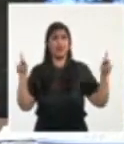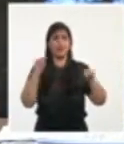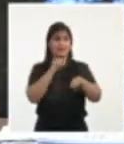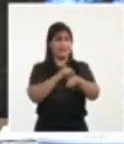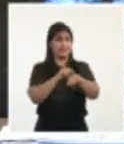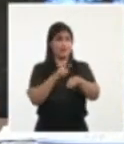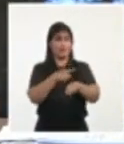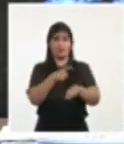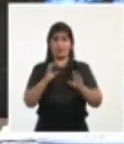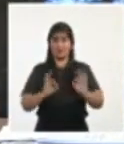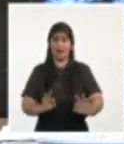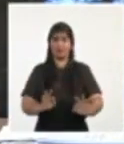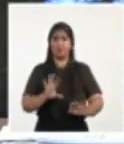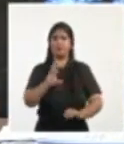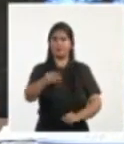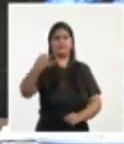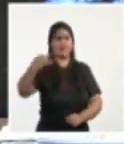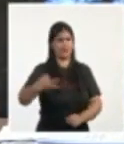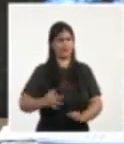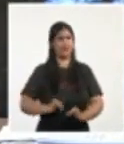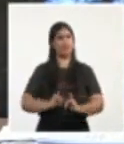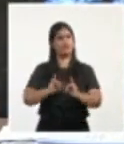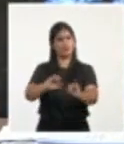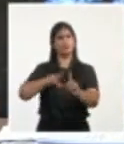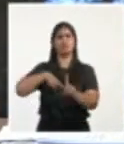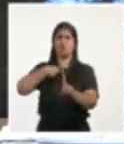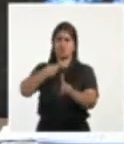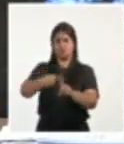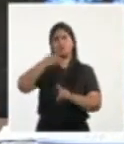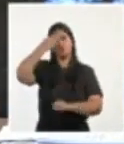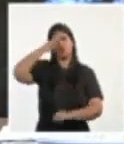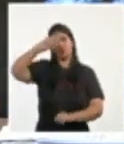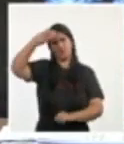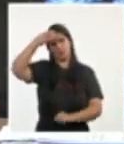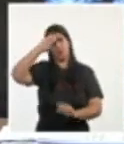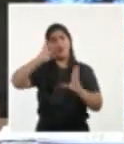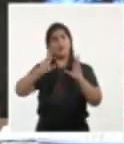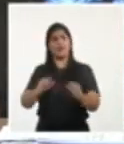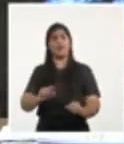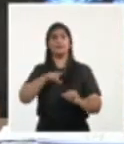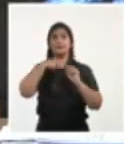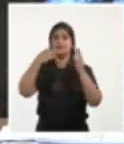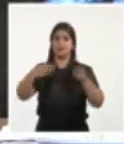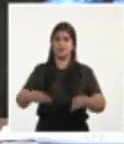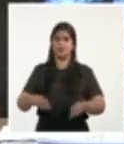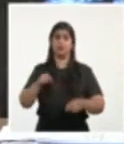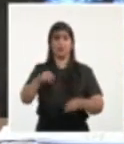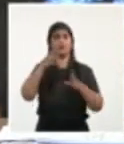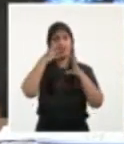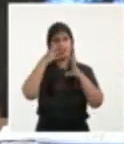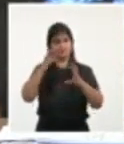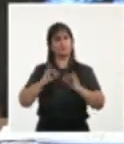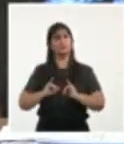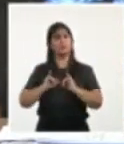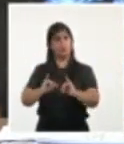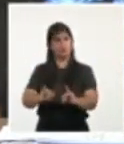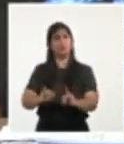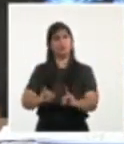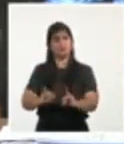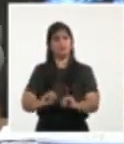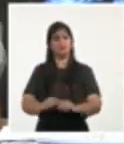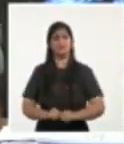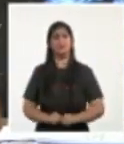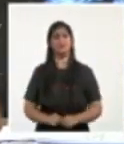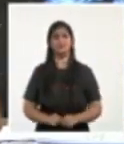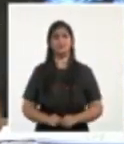total transparencia la información. Eran elementos generales que creo que respaldan, no sé si don Tamayo le responde a